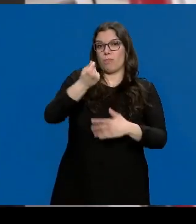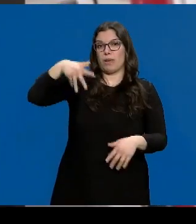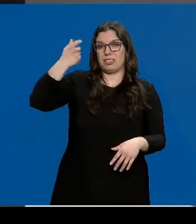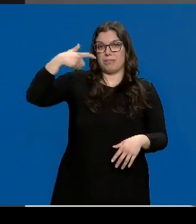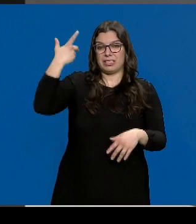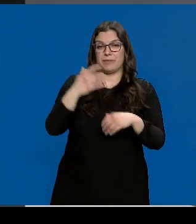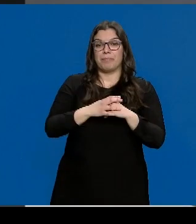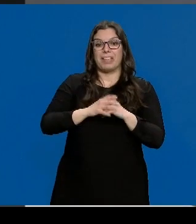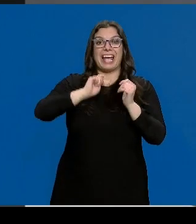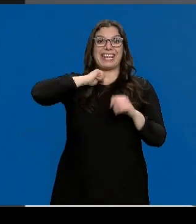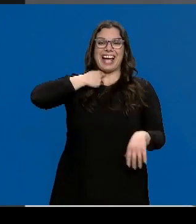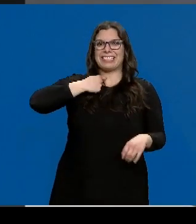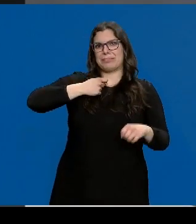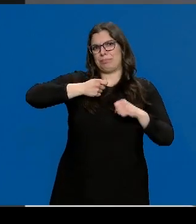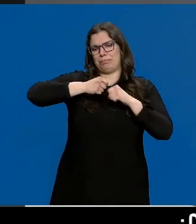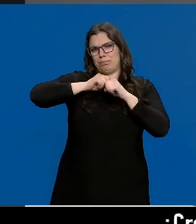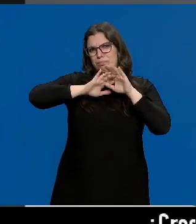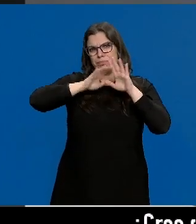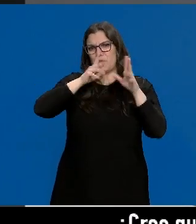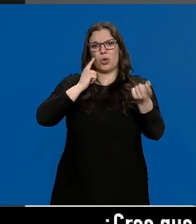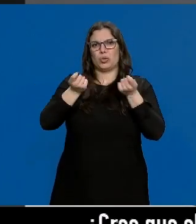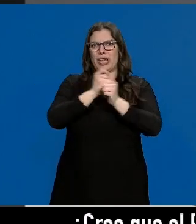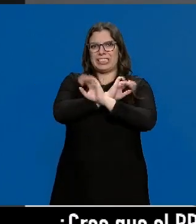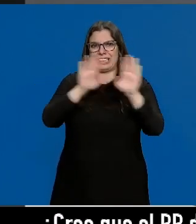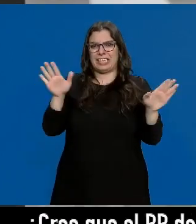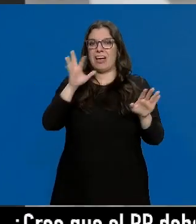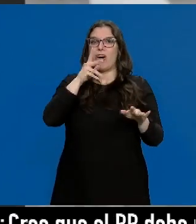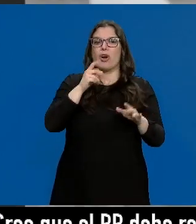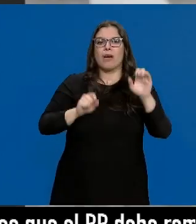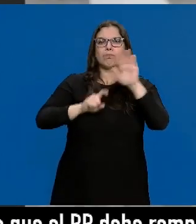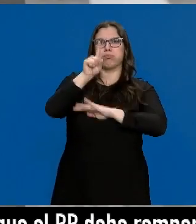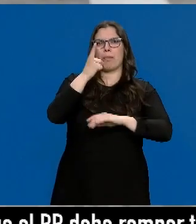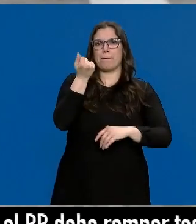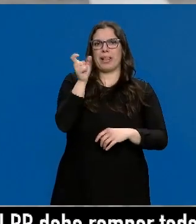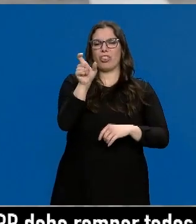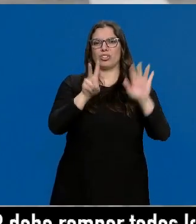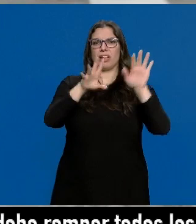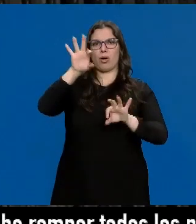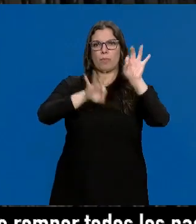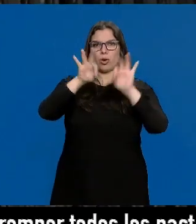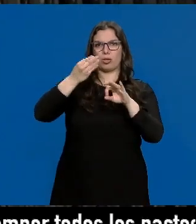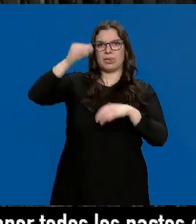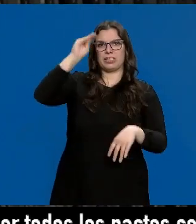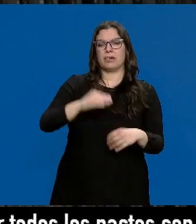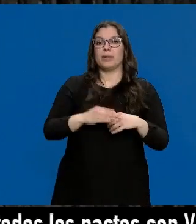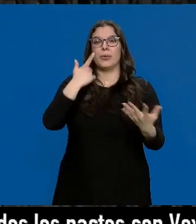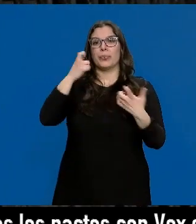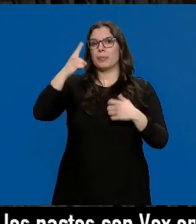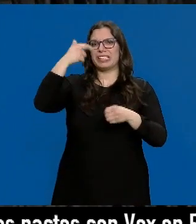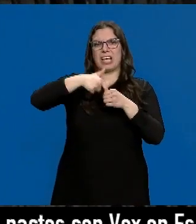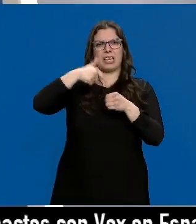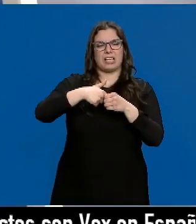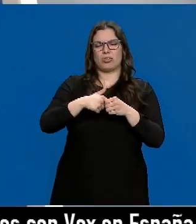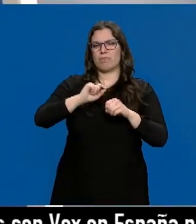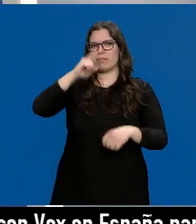gas sigue a la deriva. A la apertura de mercado su precio se ha disparado un 75%. Pero lo noto más en el gasoil y la gasolina,